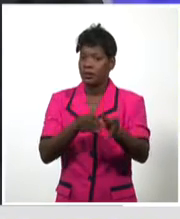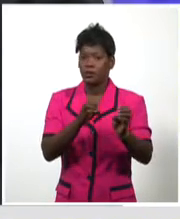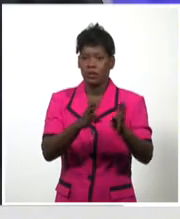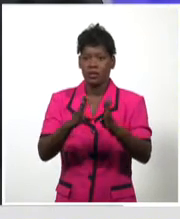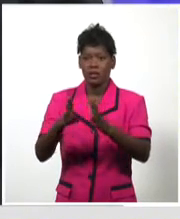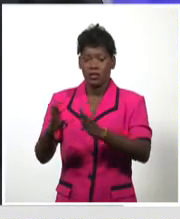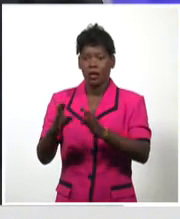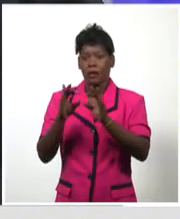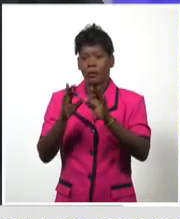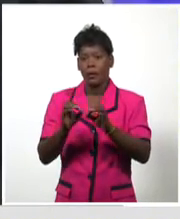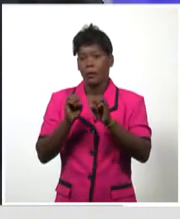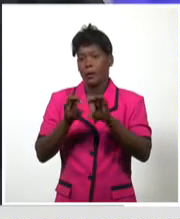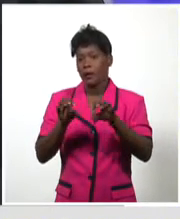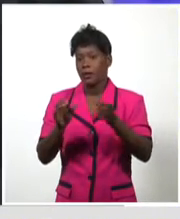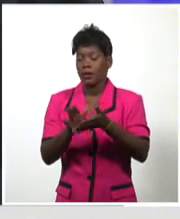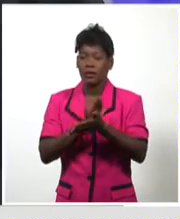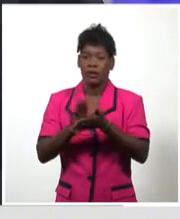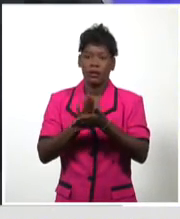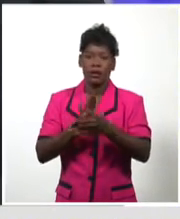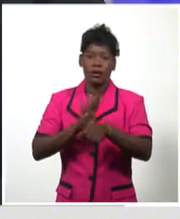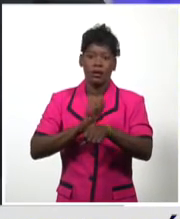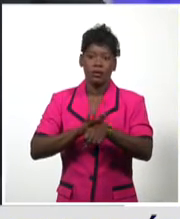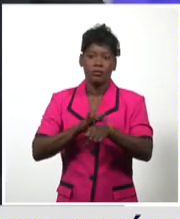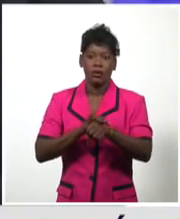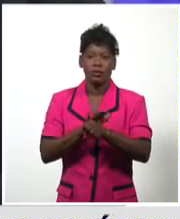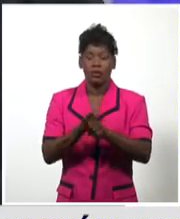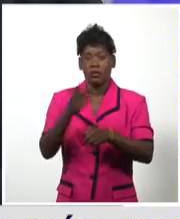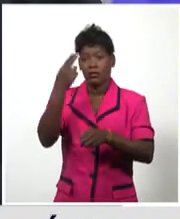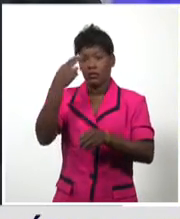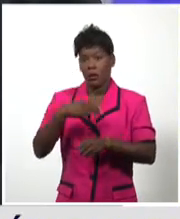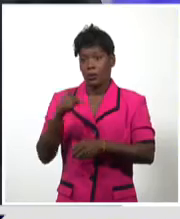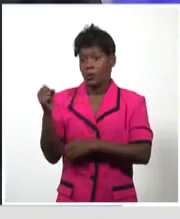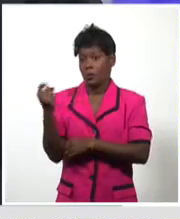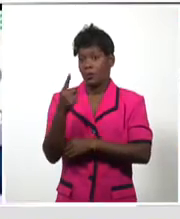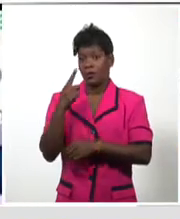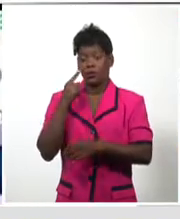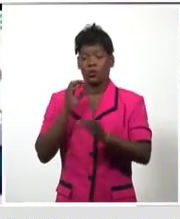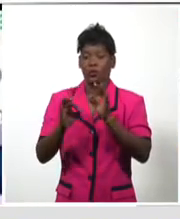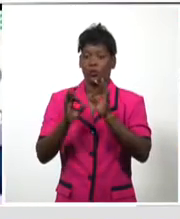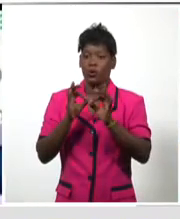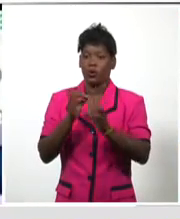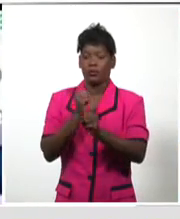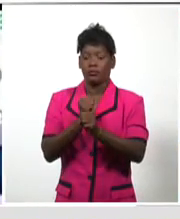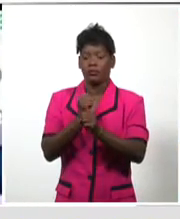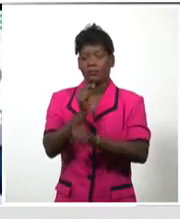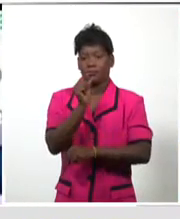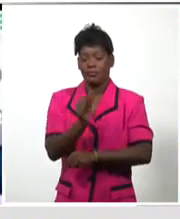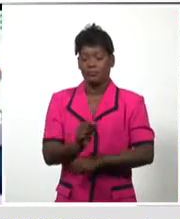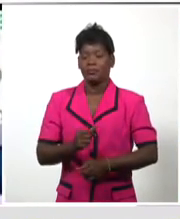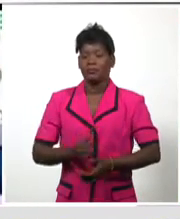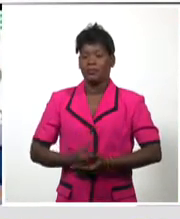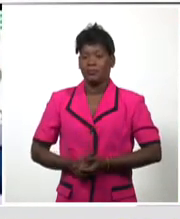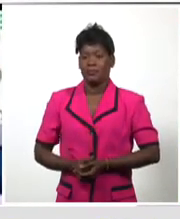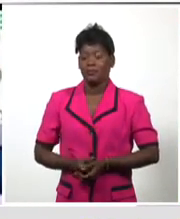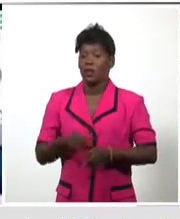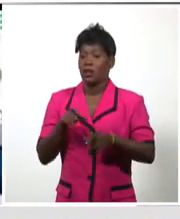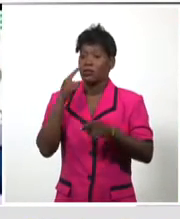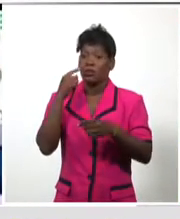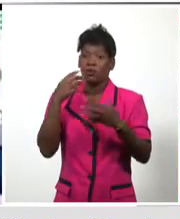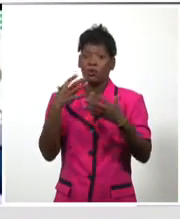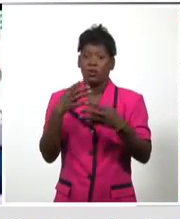todo cualquier tipo de situación de la salud de nuestros trabajadores y de sus familias. Eso es indispensable. Usted se refería, bueno, a las lluvias de